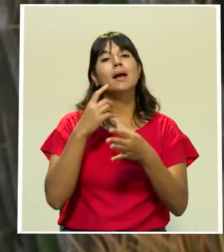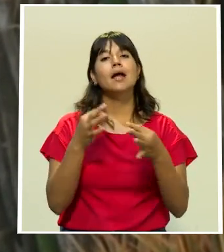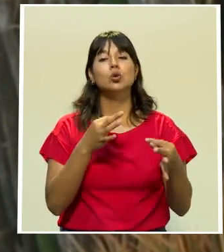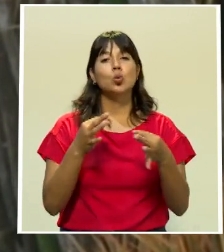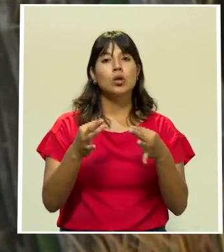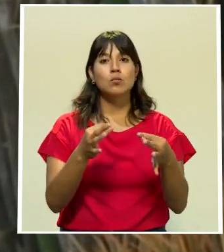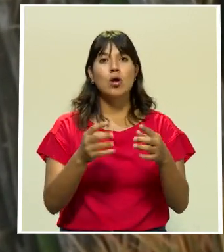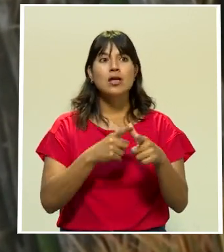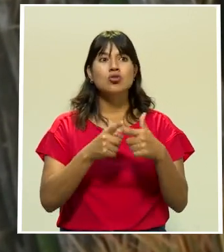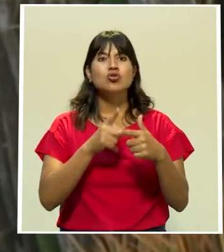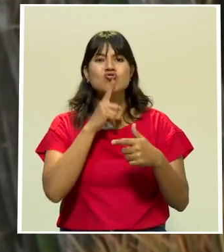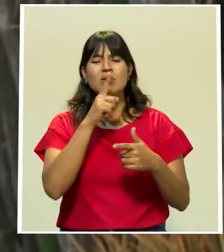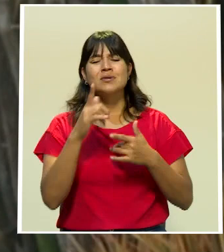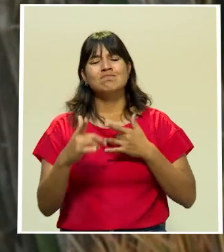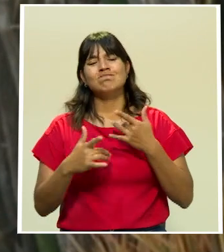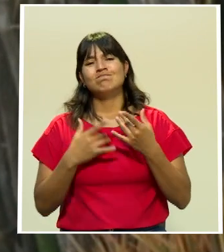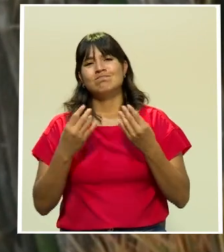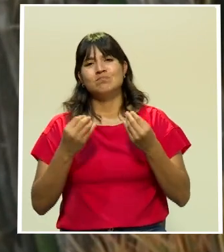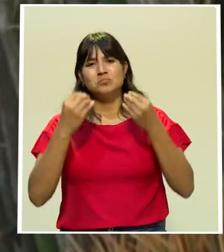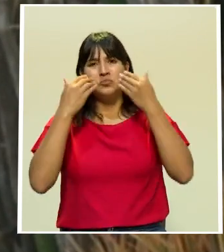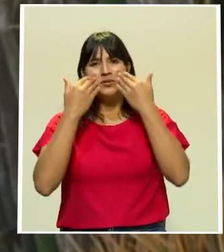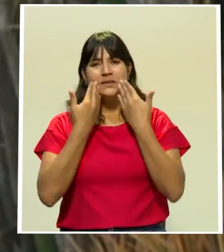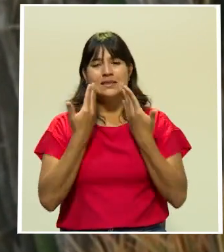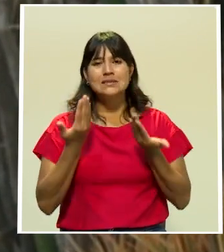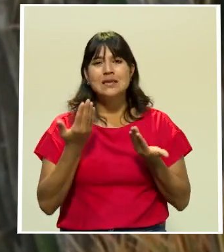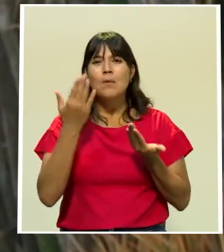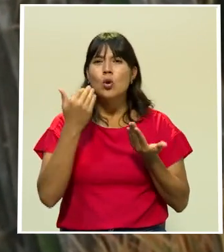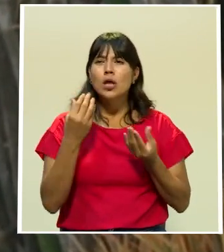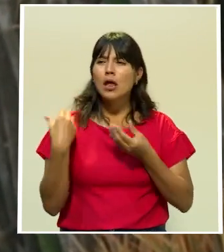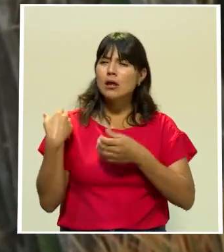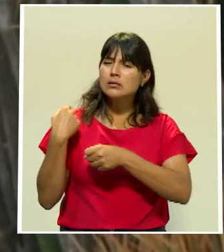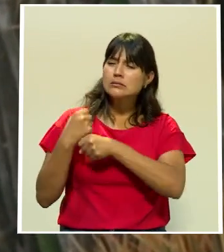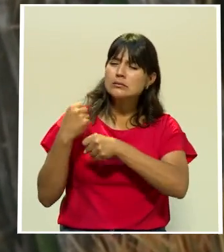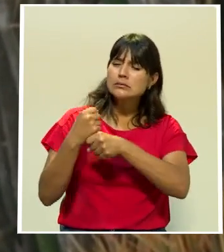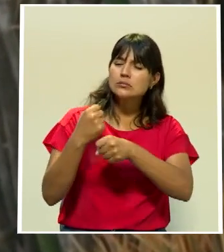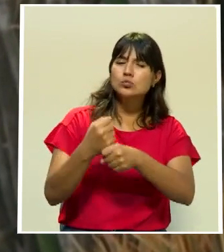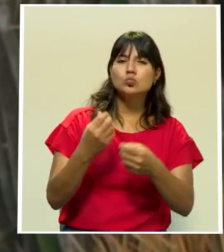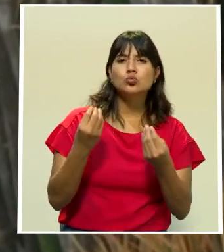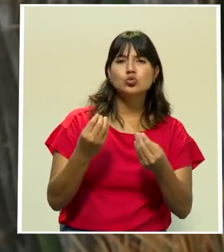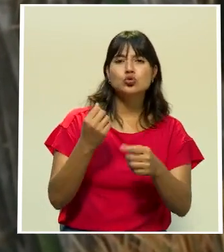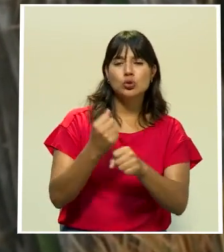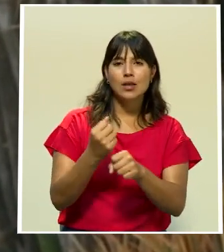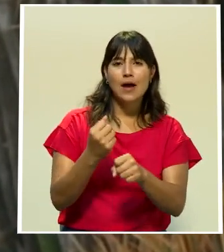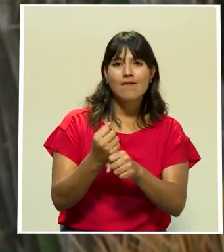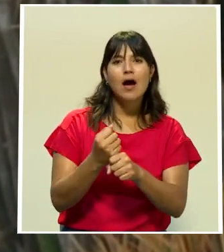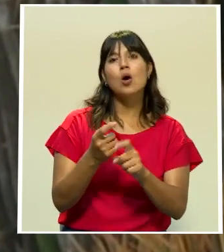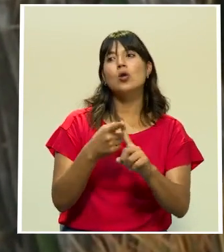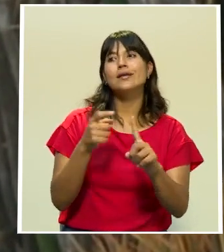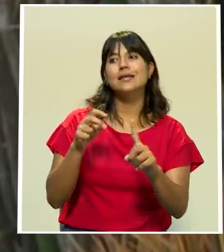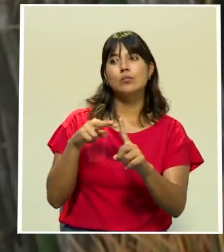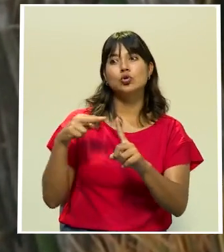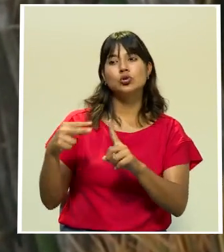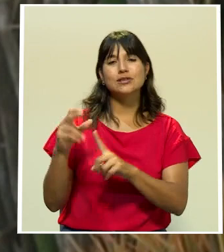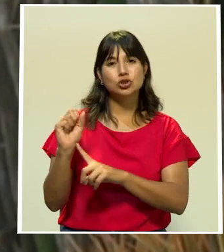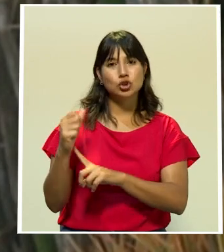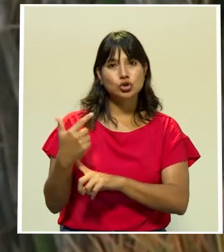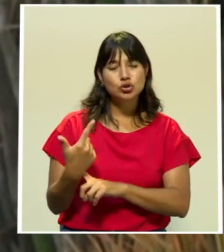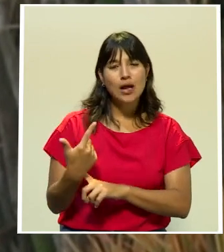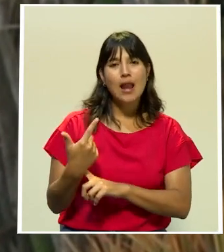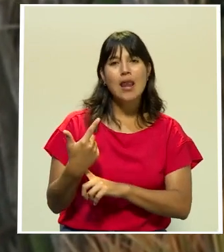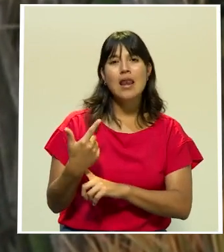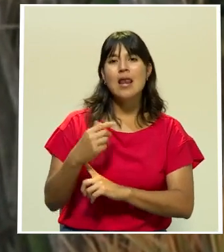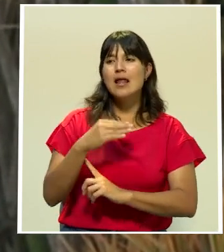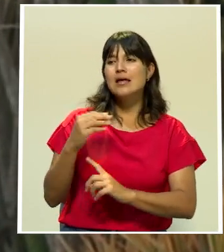un sentimiento de tristeza porque tanto trabajo que se realiza, también desde el área social, de trabajar